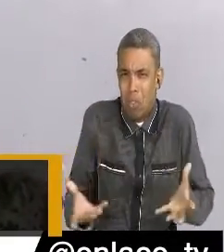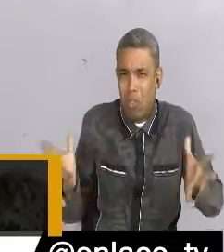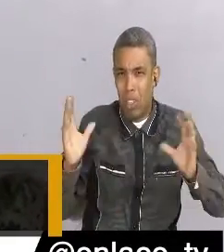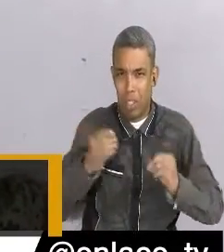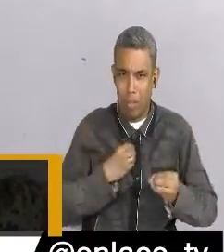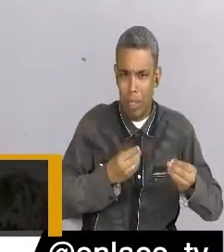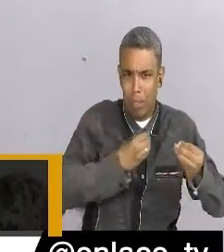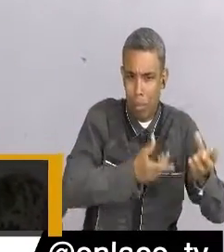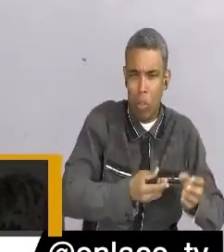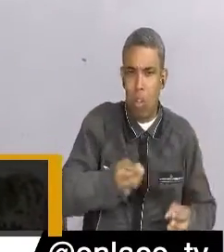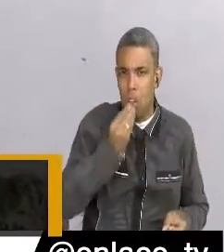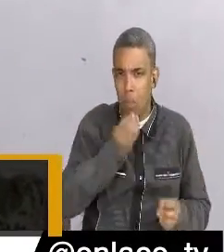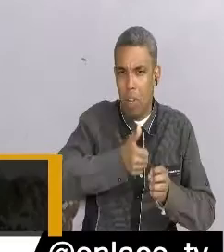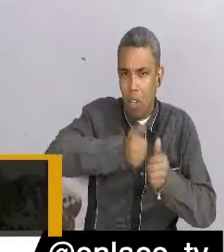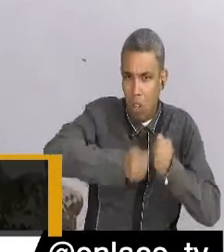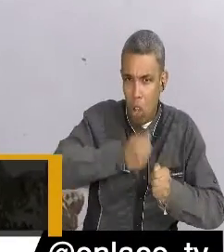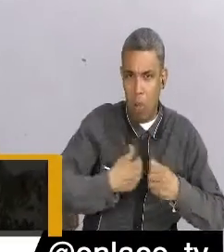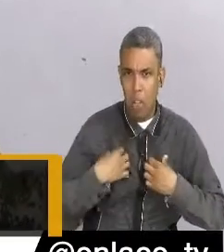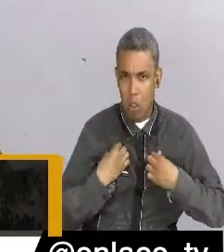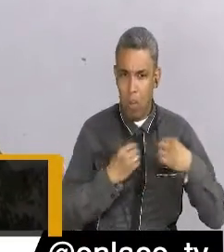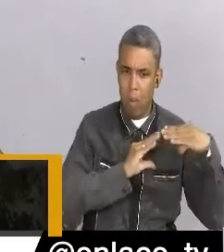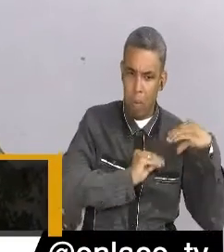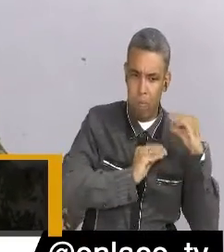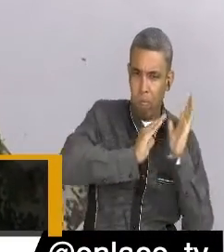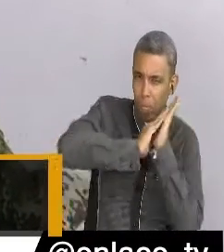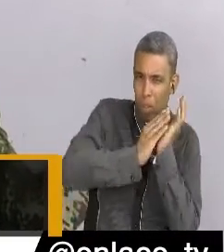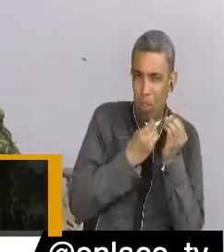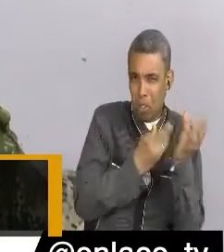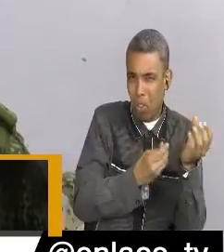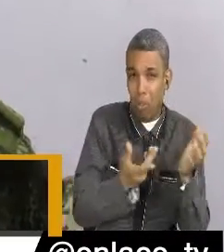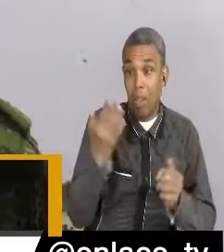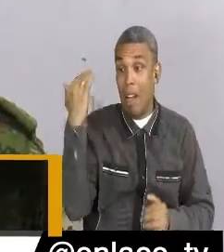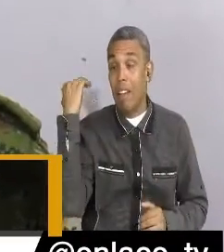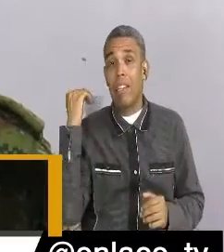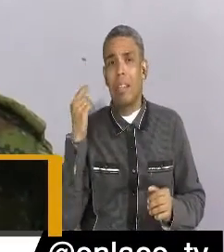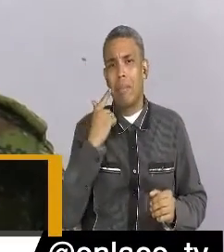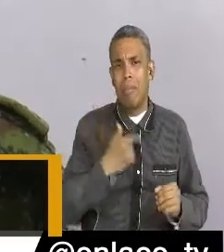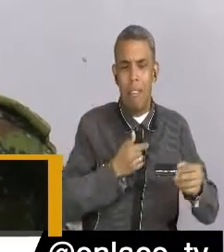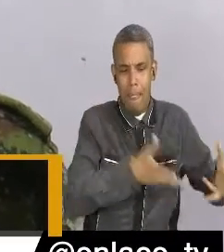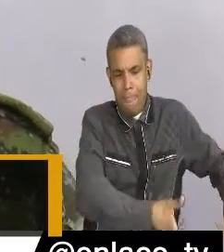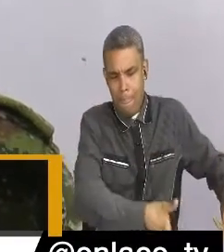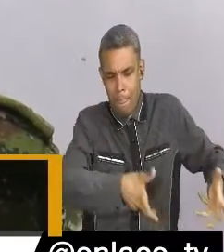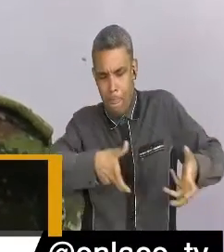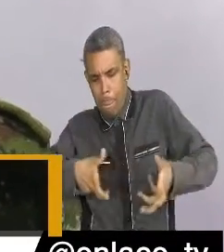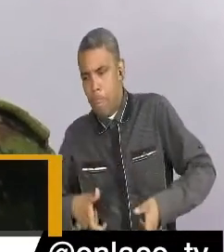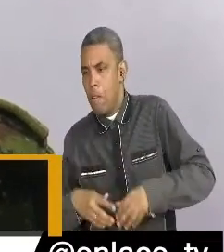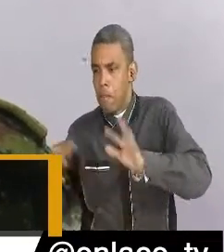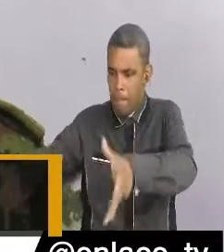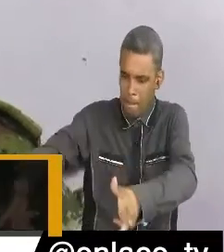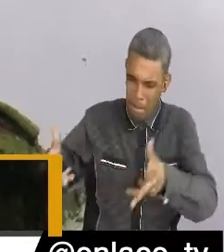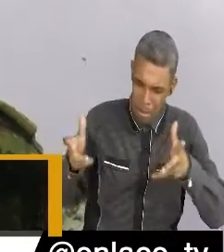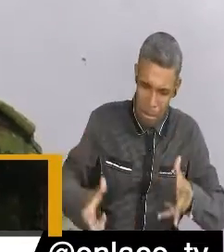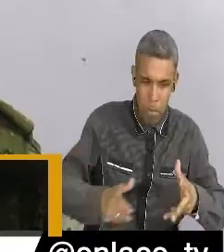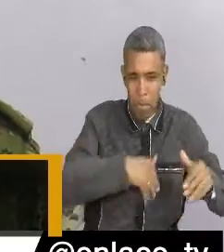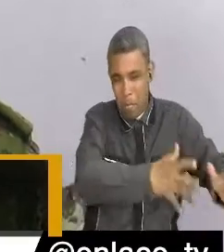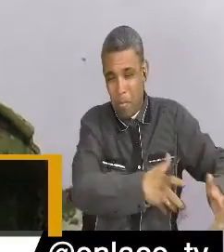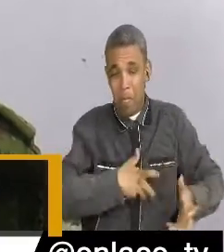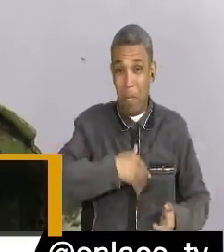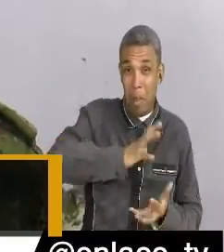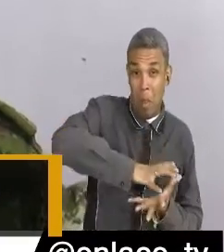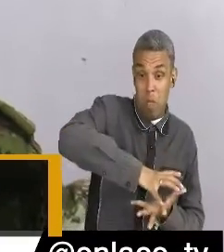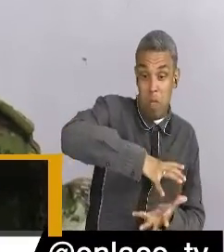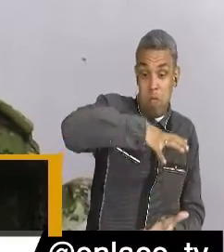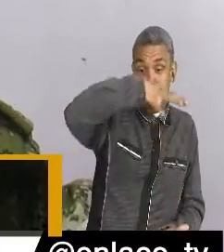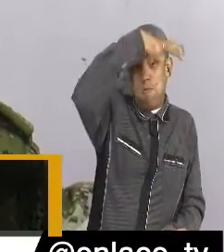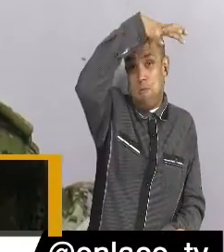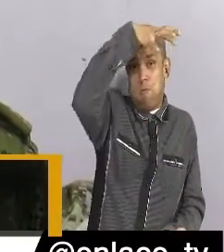entre víveres y ropa y colchones. Agradecido con la comunidad Barranca Bermeja, somos una comunidad muy hermosa que verdaderamente está con